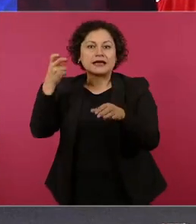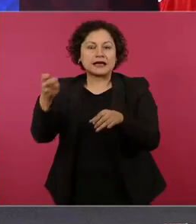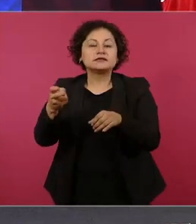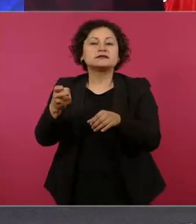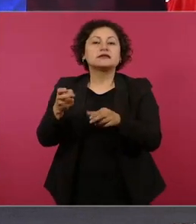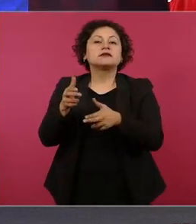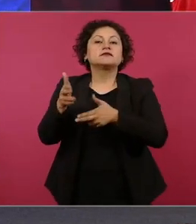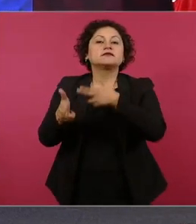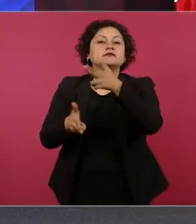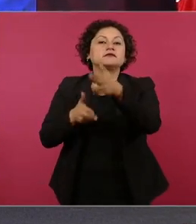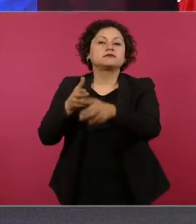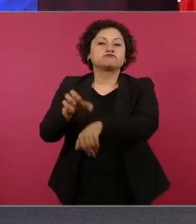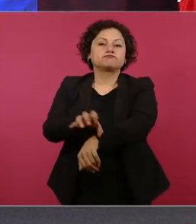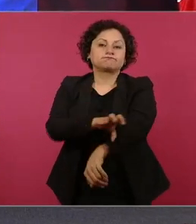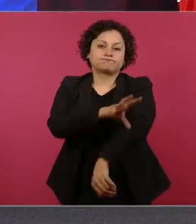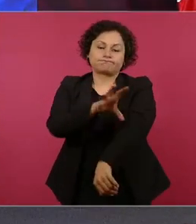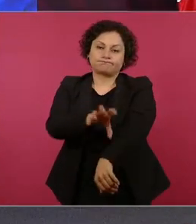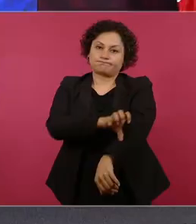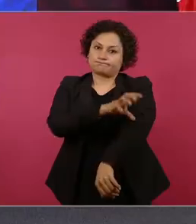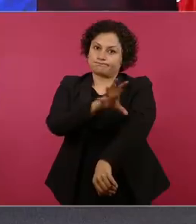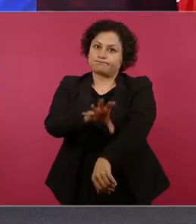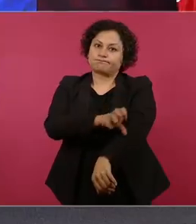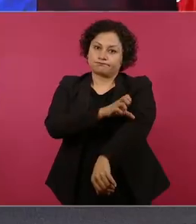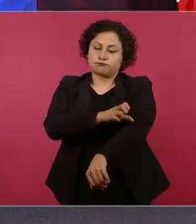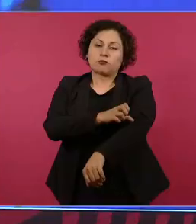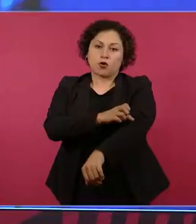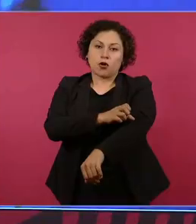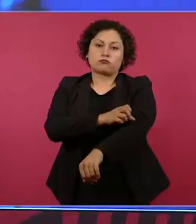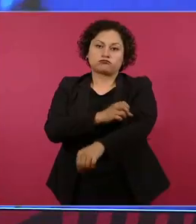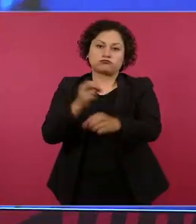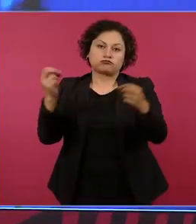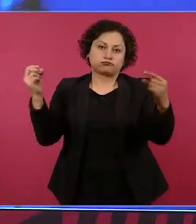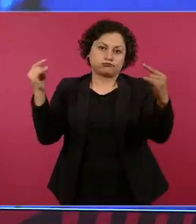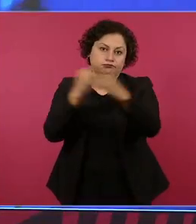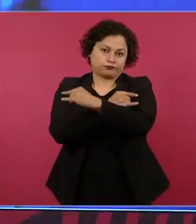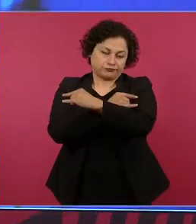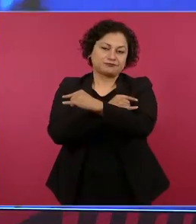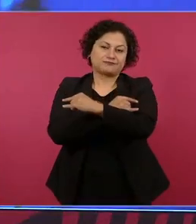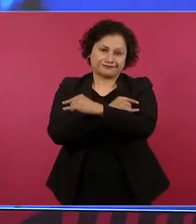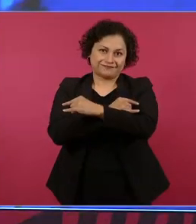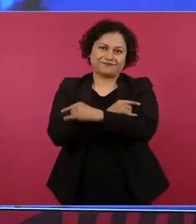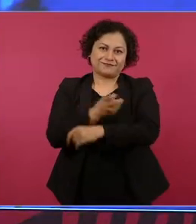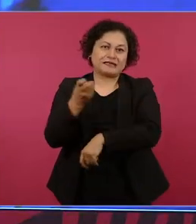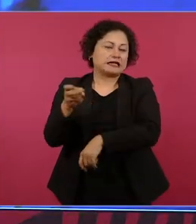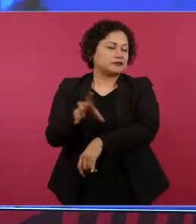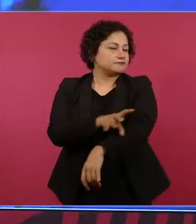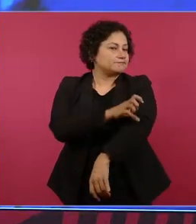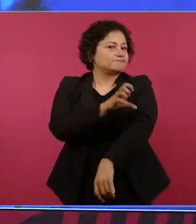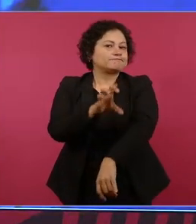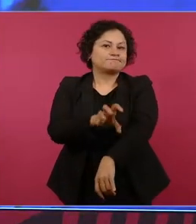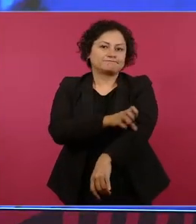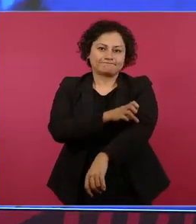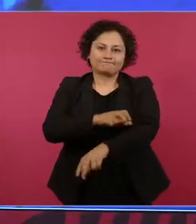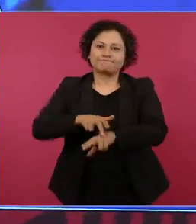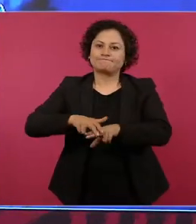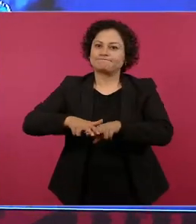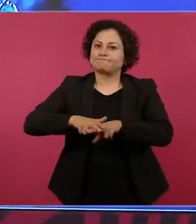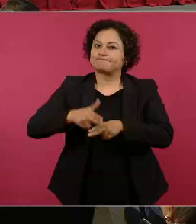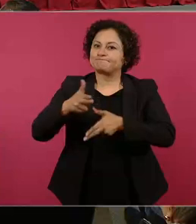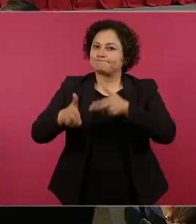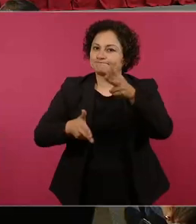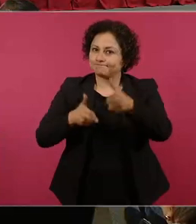eléctrico el tren de doble vía eléctrico y lo que no es